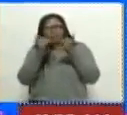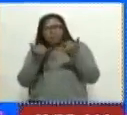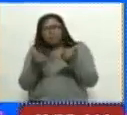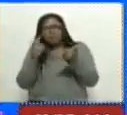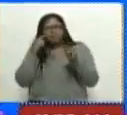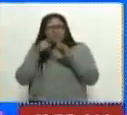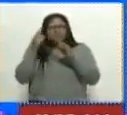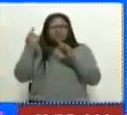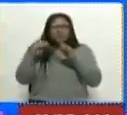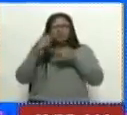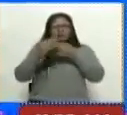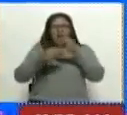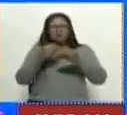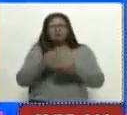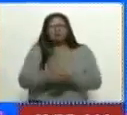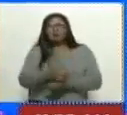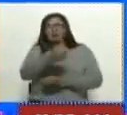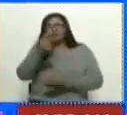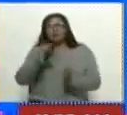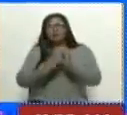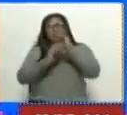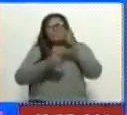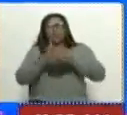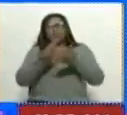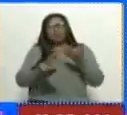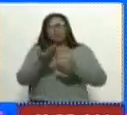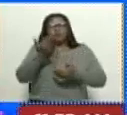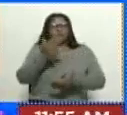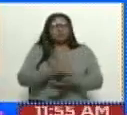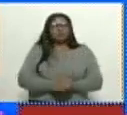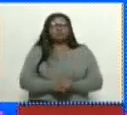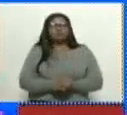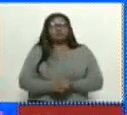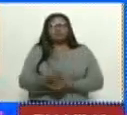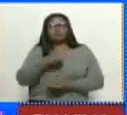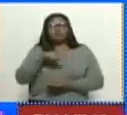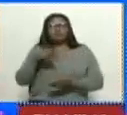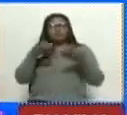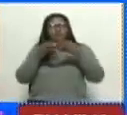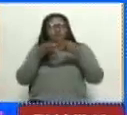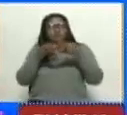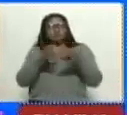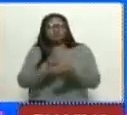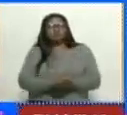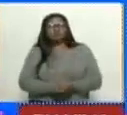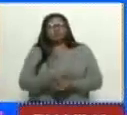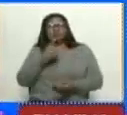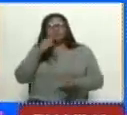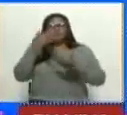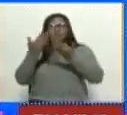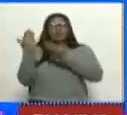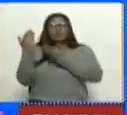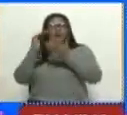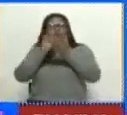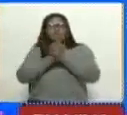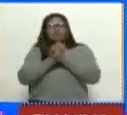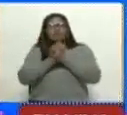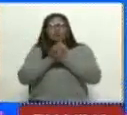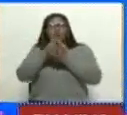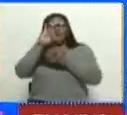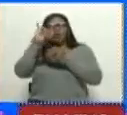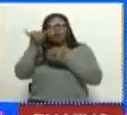quizás uno de los de los legados más importantes que nos dejó nuestro comandante le doy la palabra entonces a nuestro ministro Jorge Arriaza